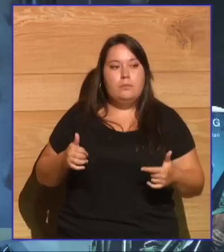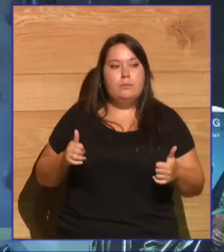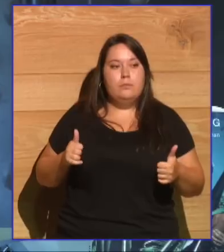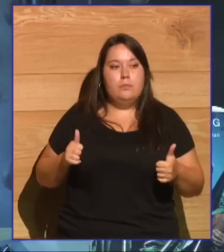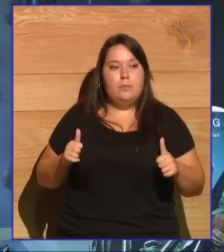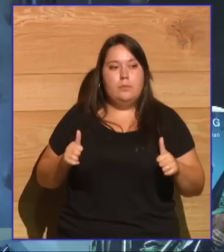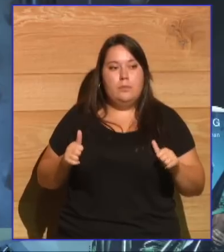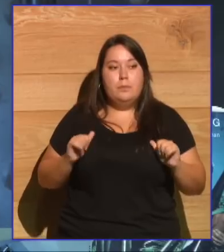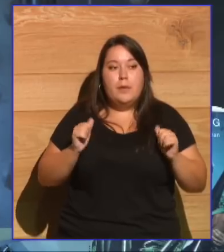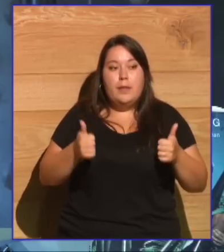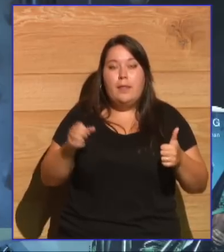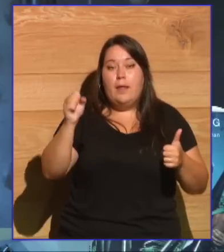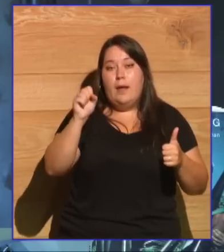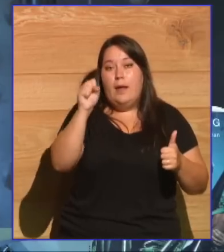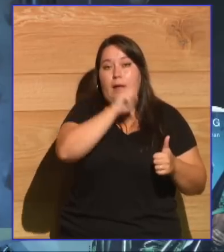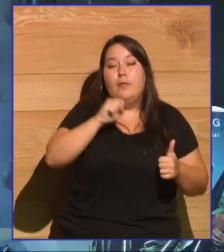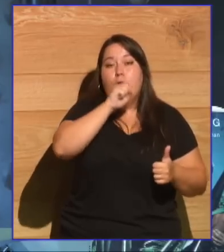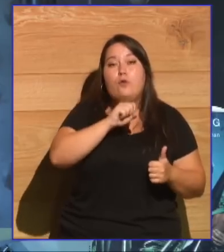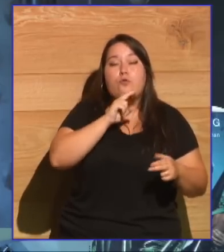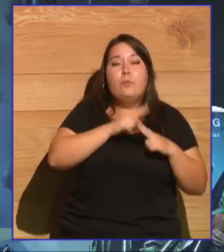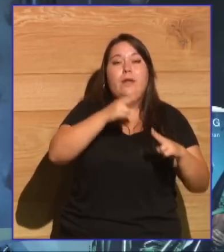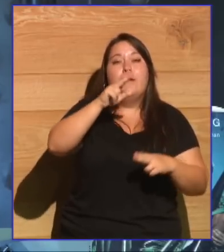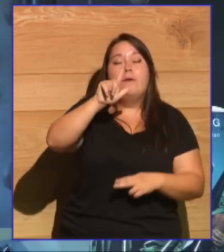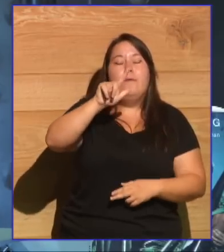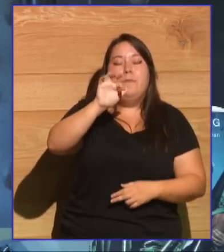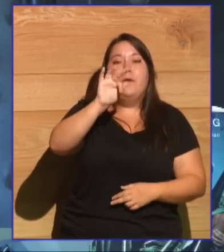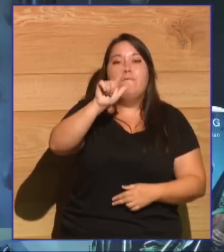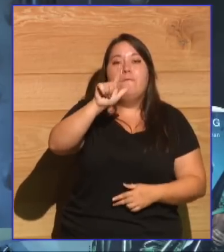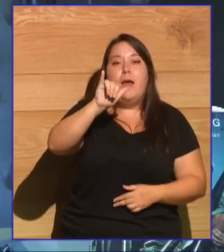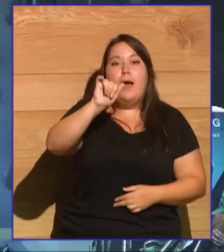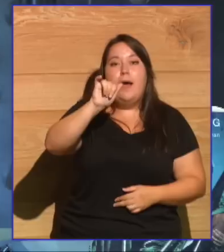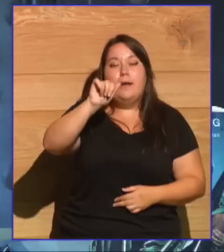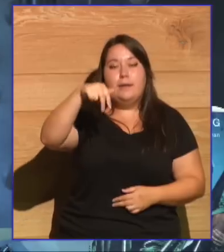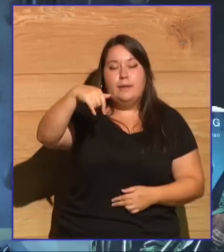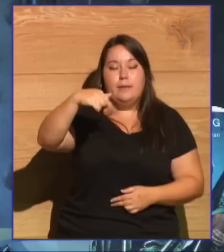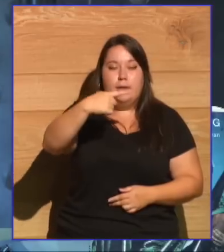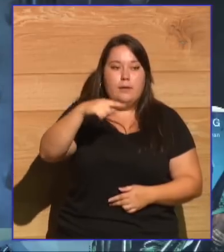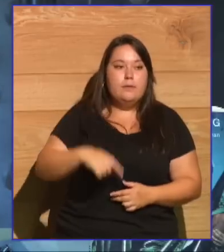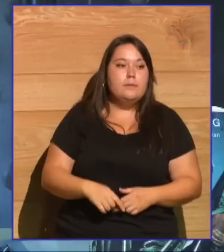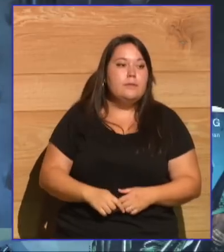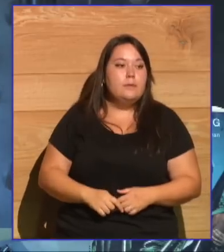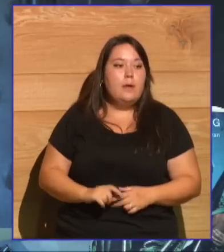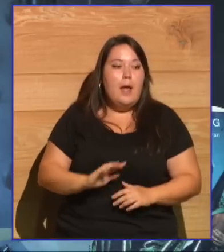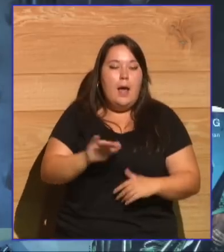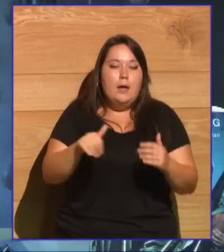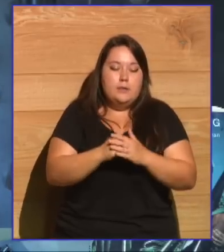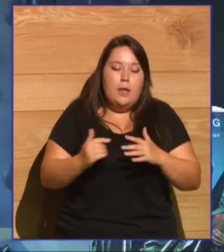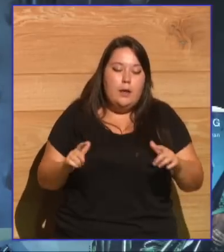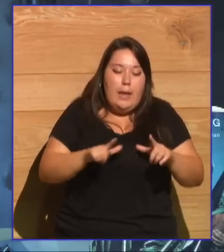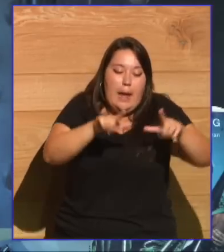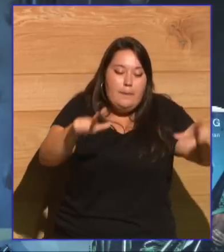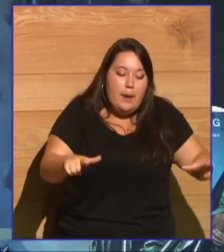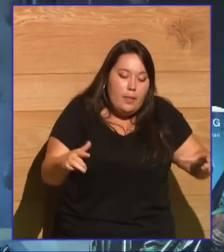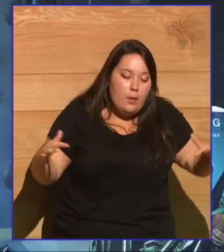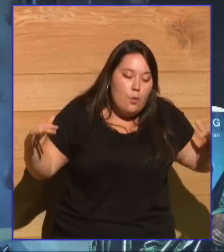flying se llama hasta que vuelven a reunirse en esa plaza donde llega la